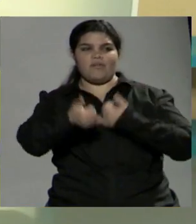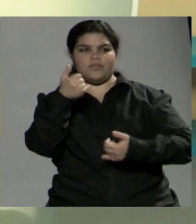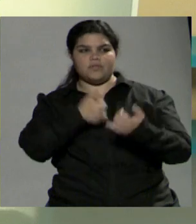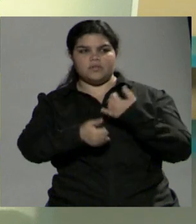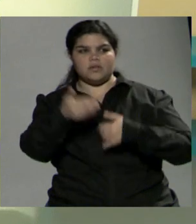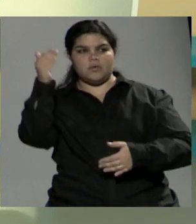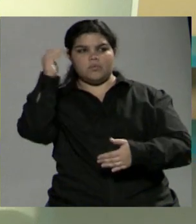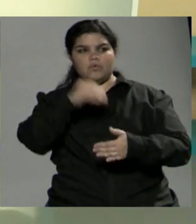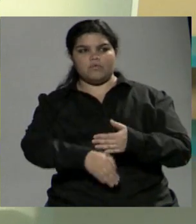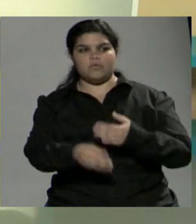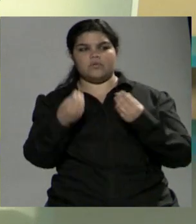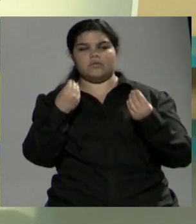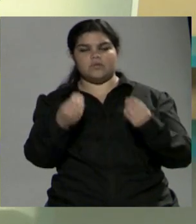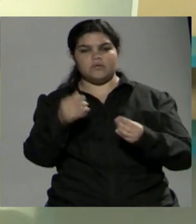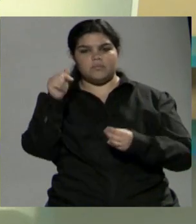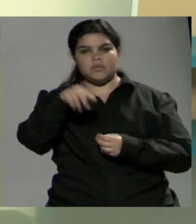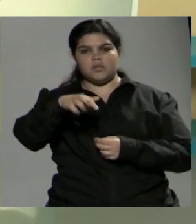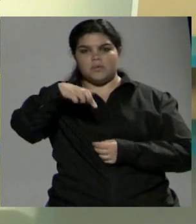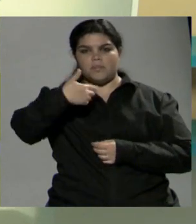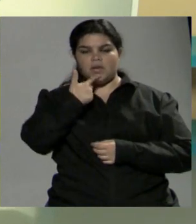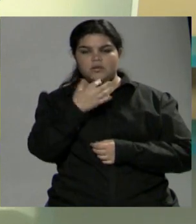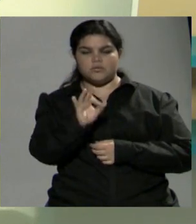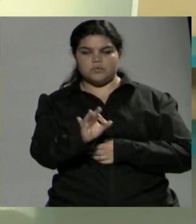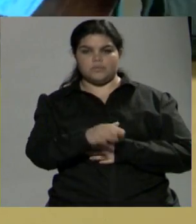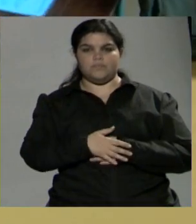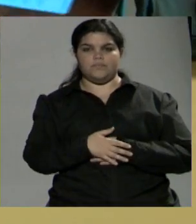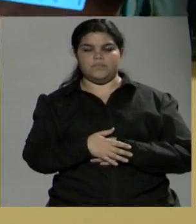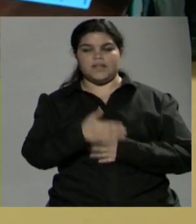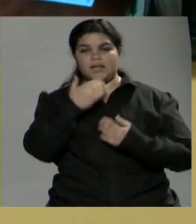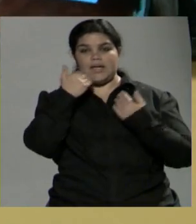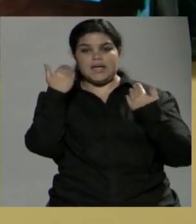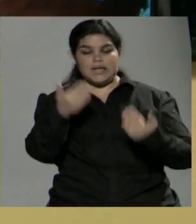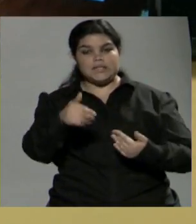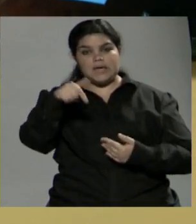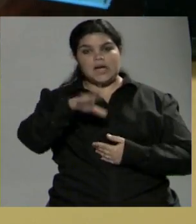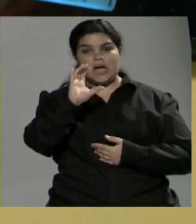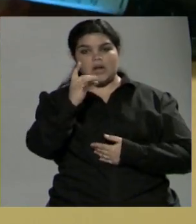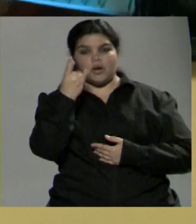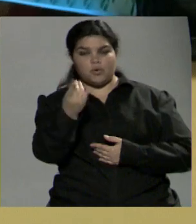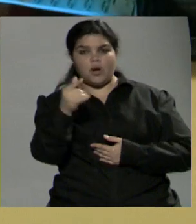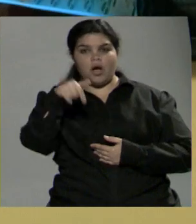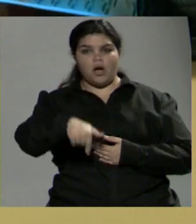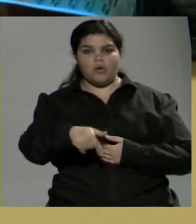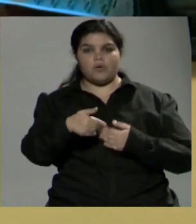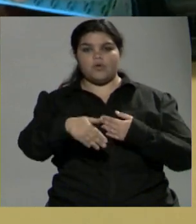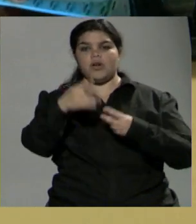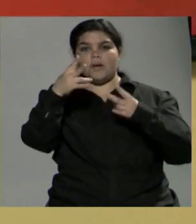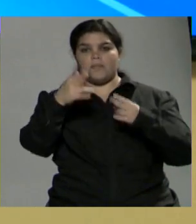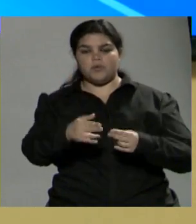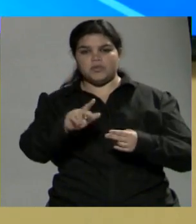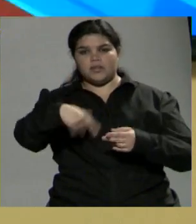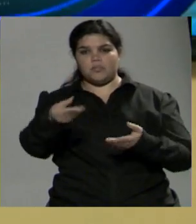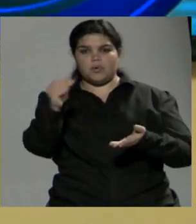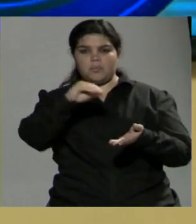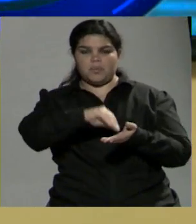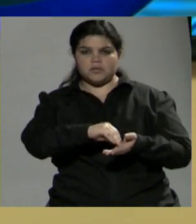hoy, tal como está, no le permitiría una reelección. Exacto. Lo que no significa que su